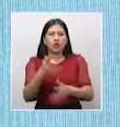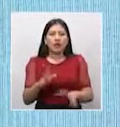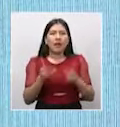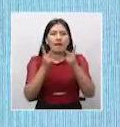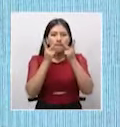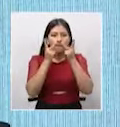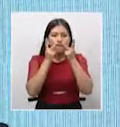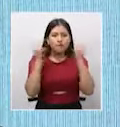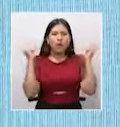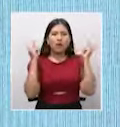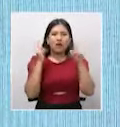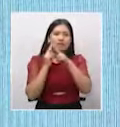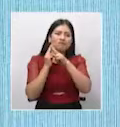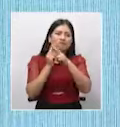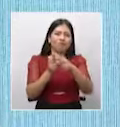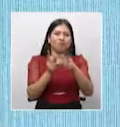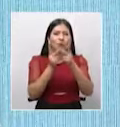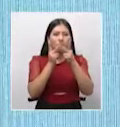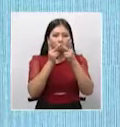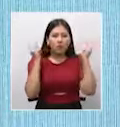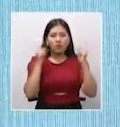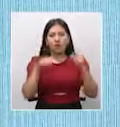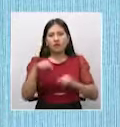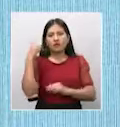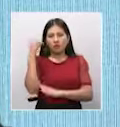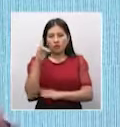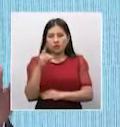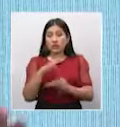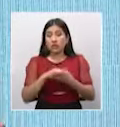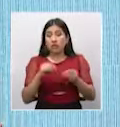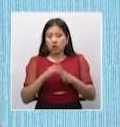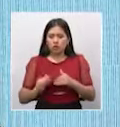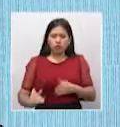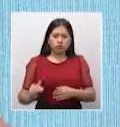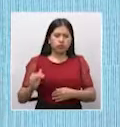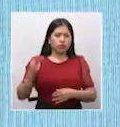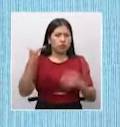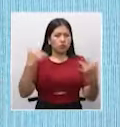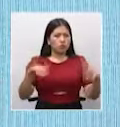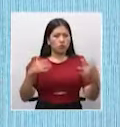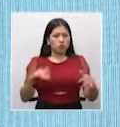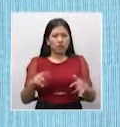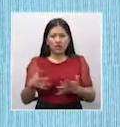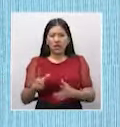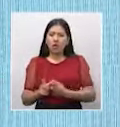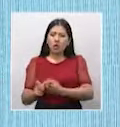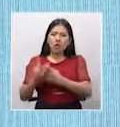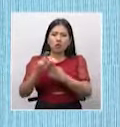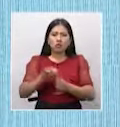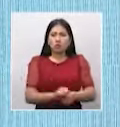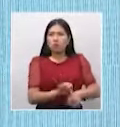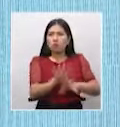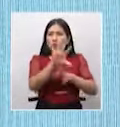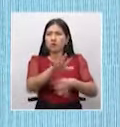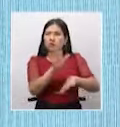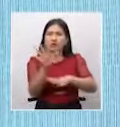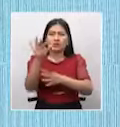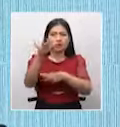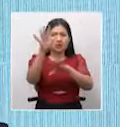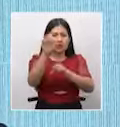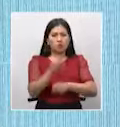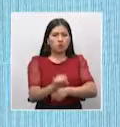Andino, que tiene una historia de superación impresionante, que desde pequeño corría en las